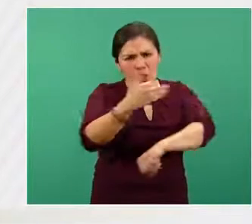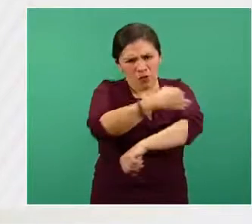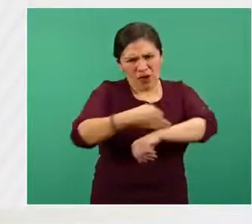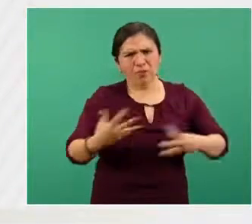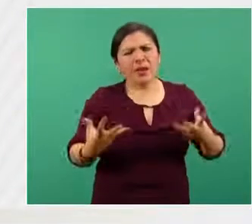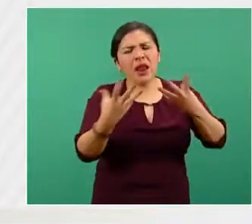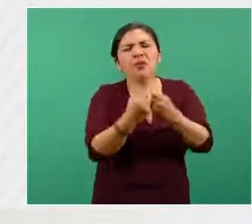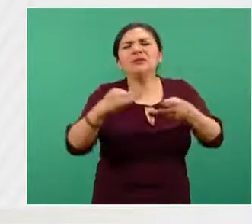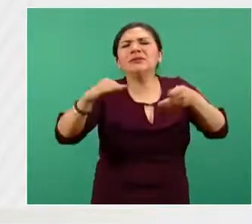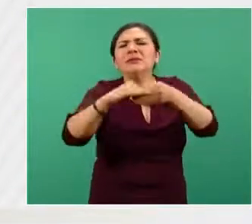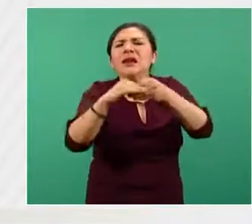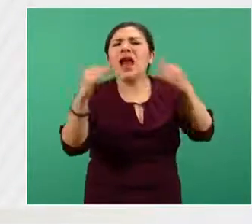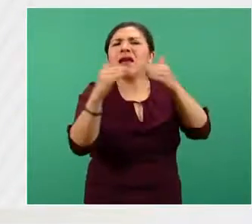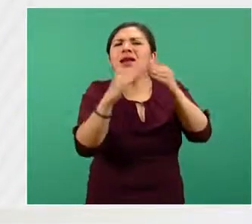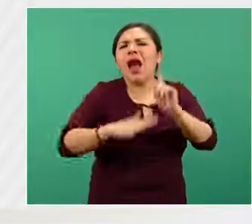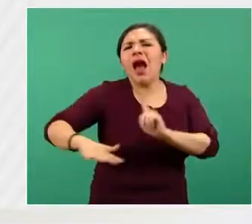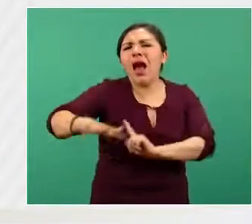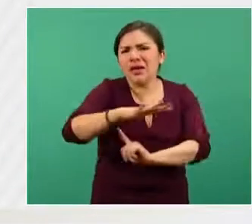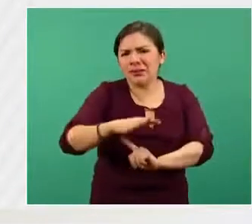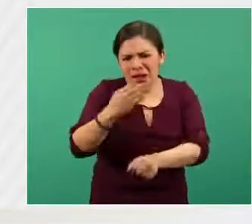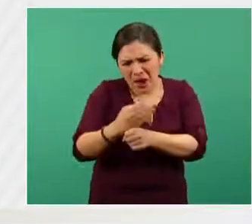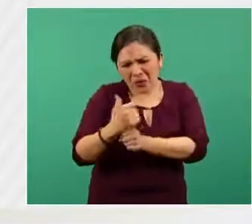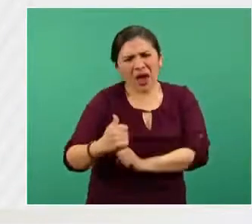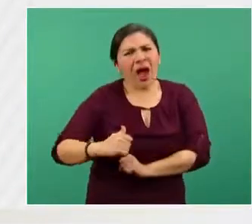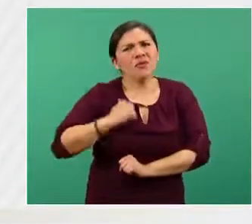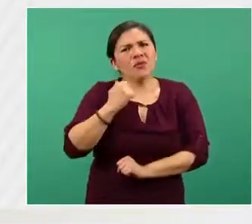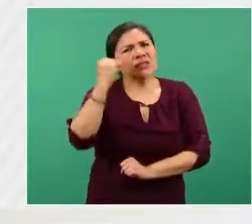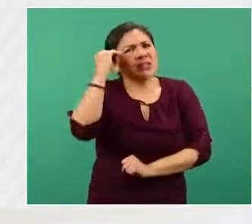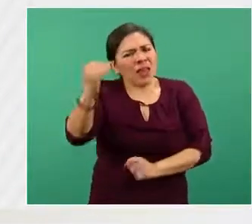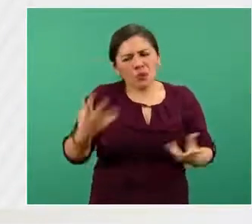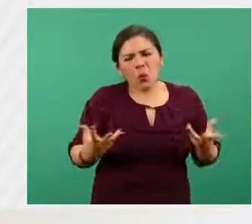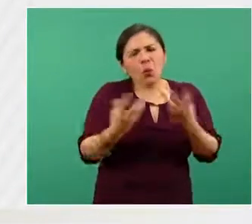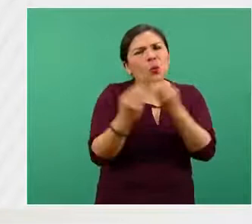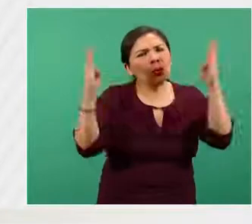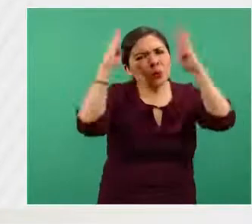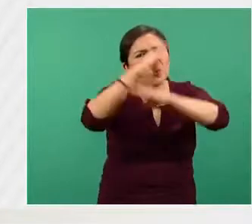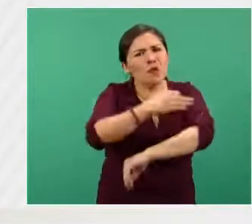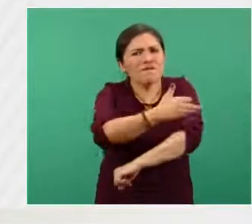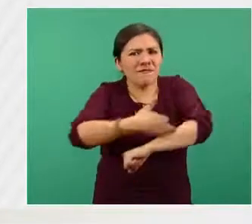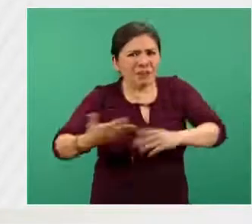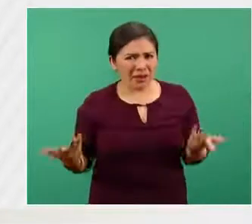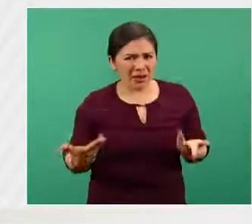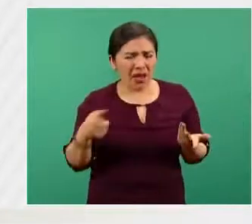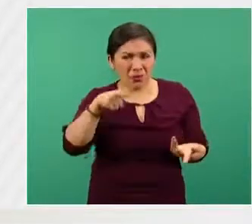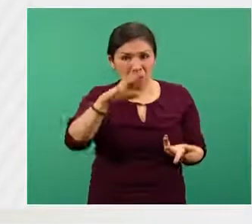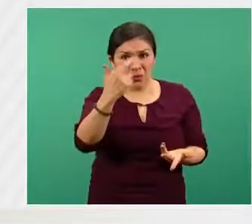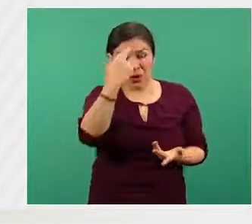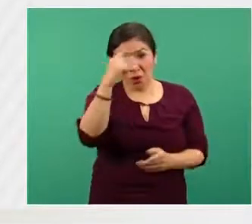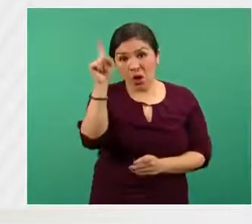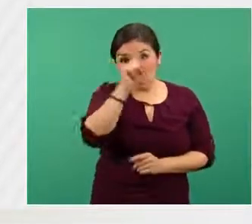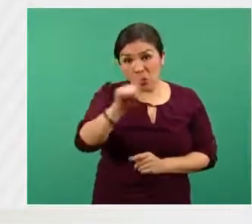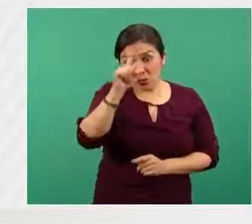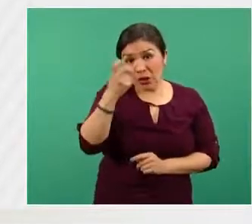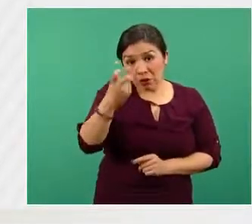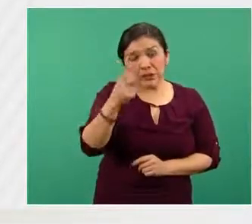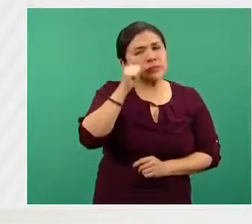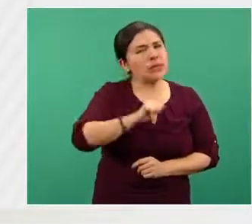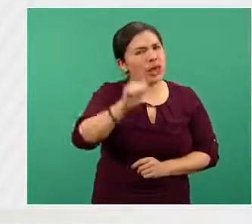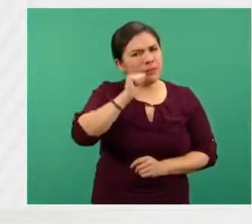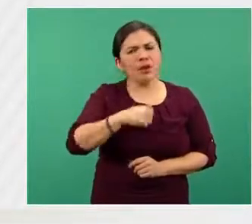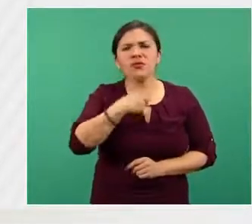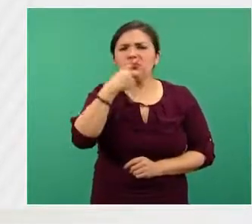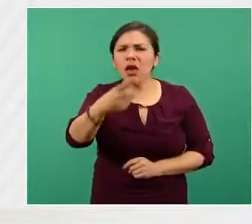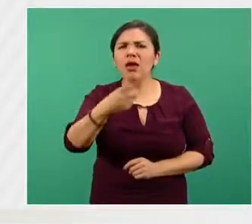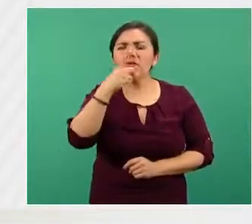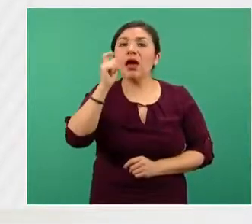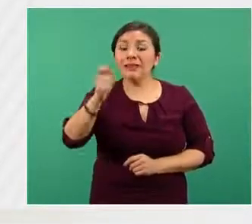casa, aprovecha las vacaciones para pasar tiempo con tu familia. Recordemos que la recomendación siempre ha sido